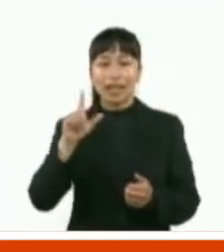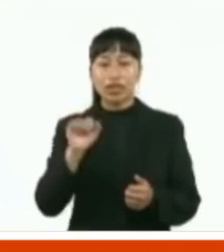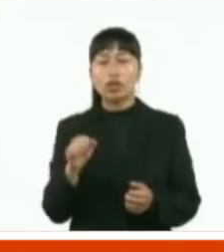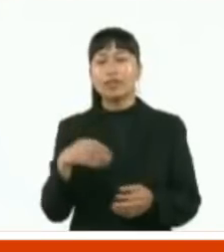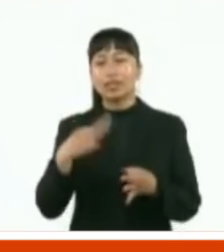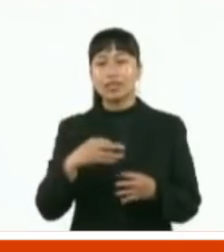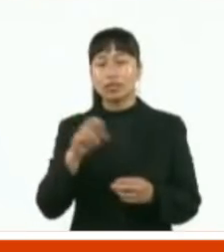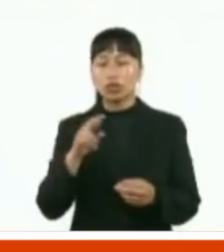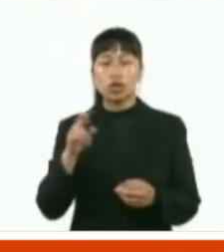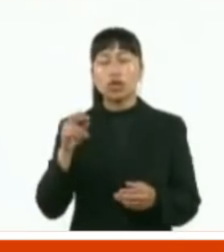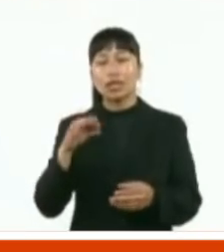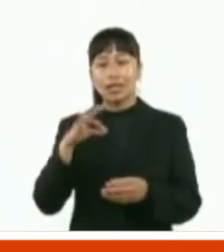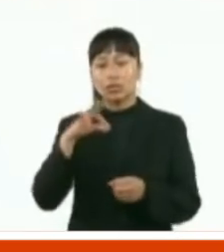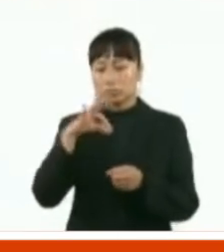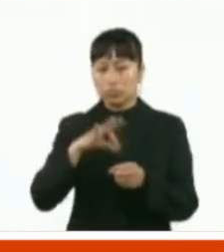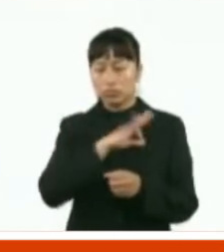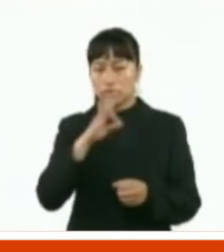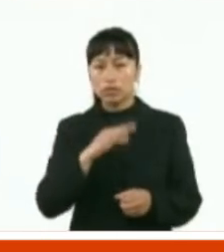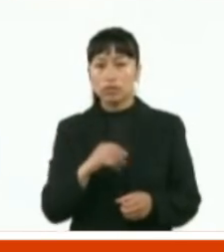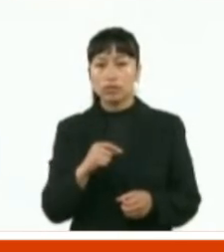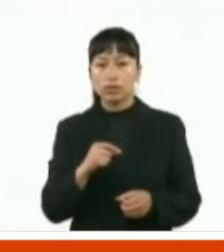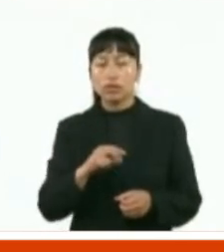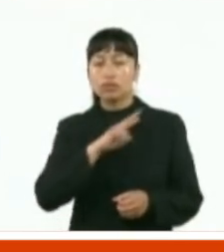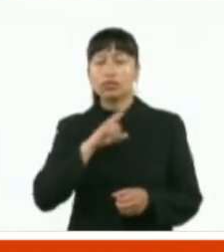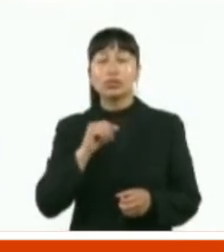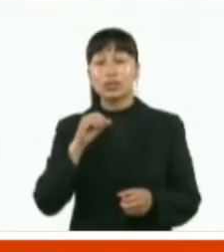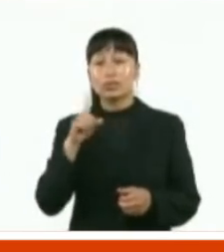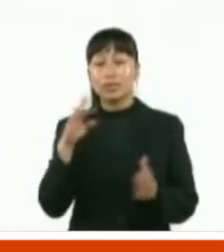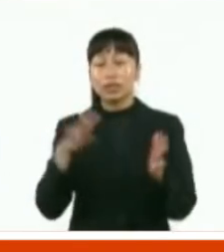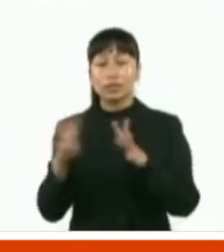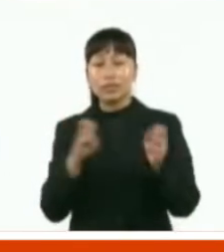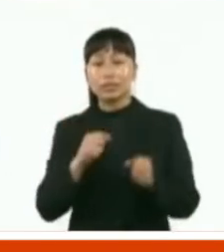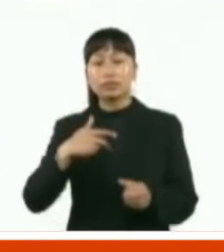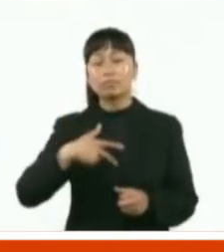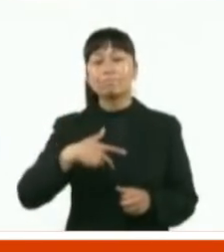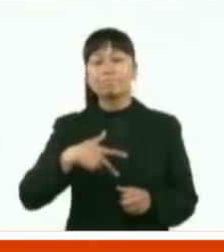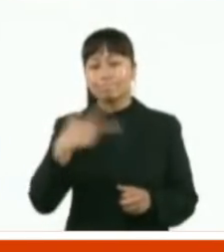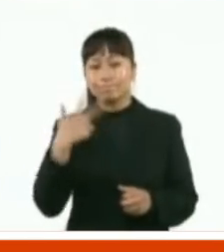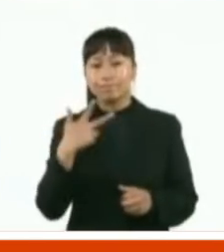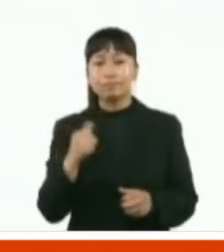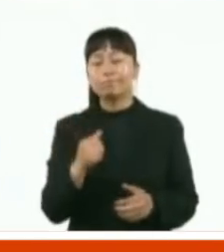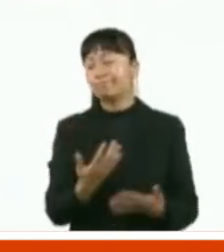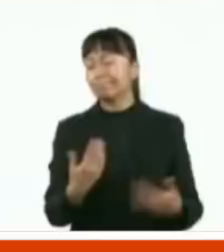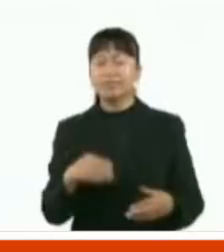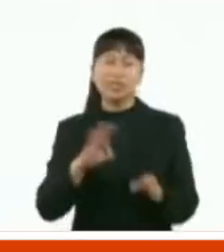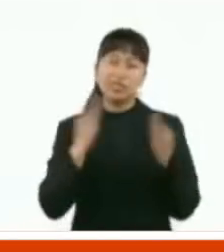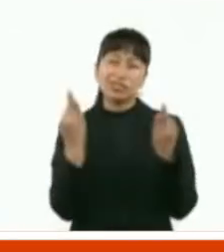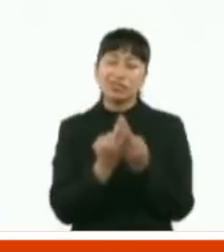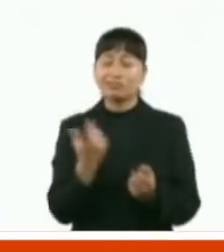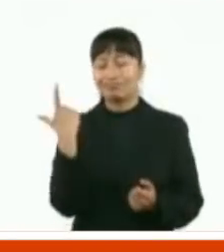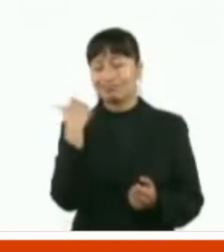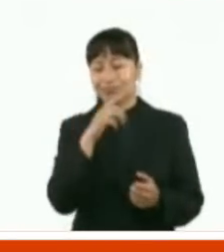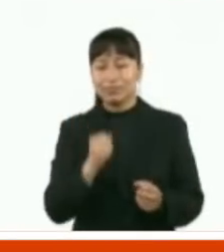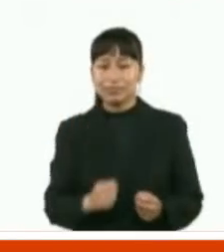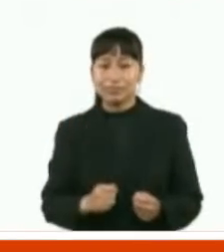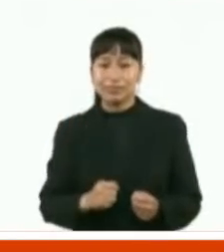reelección, y quedó viuda en 1913 también de una manera dramática, y como se ha dicho aquí,